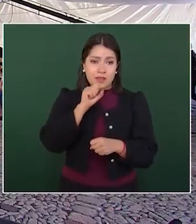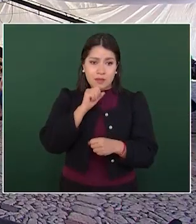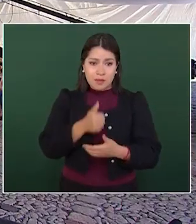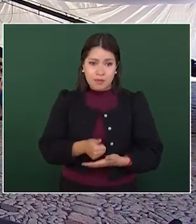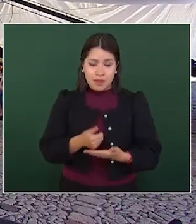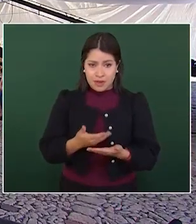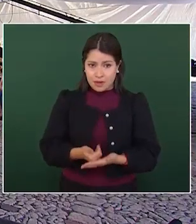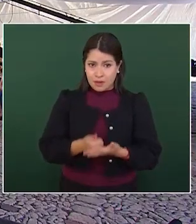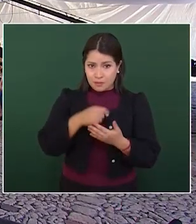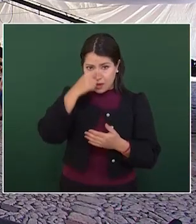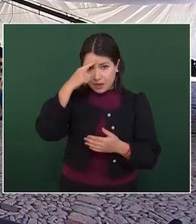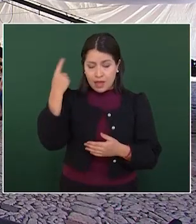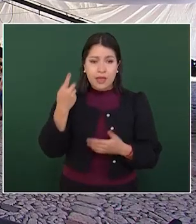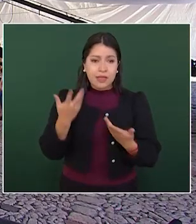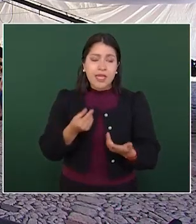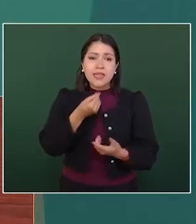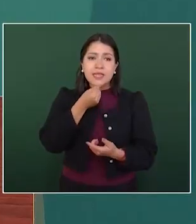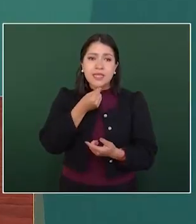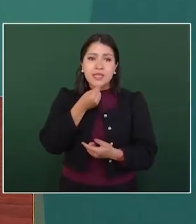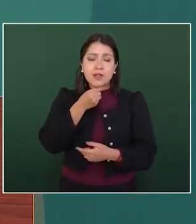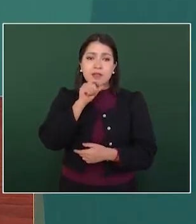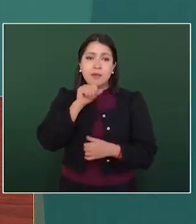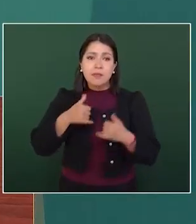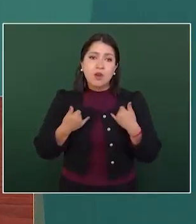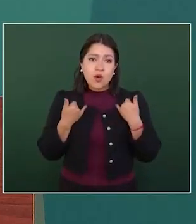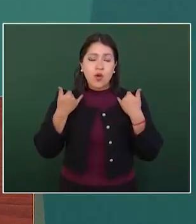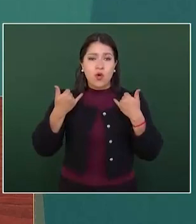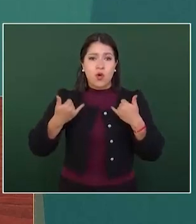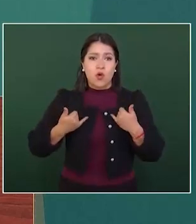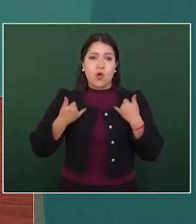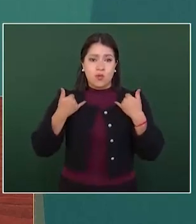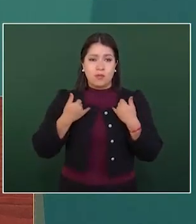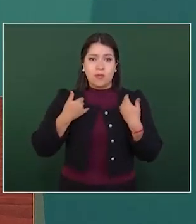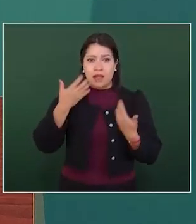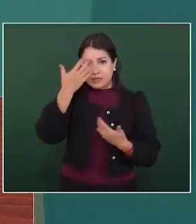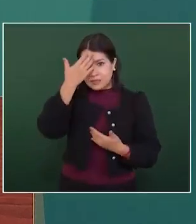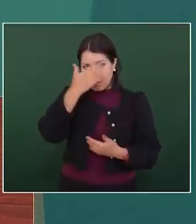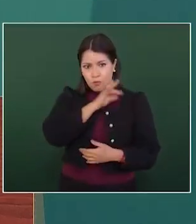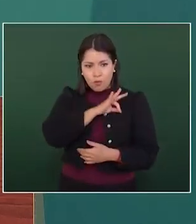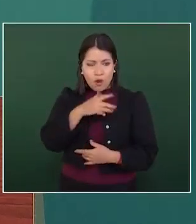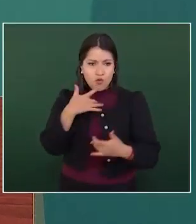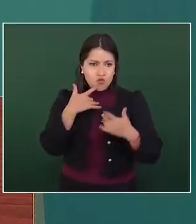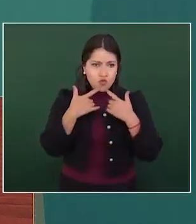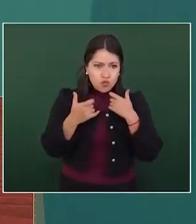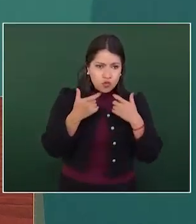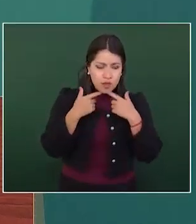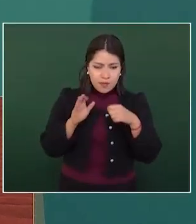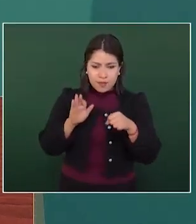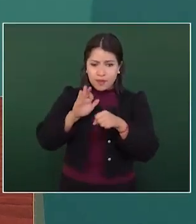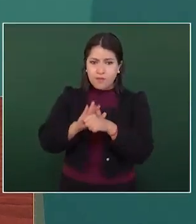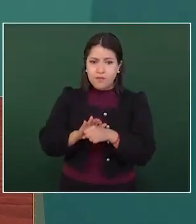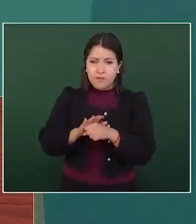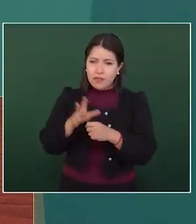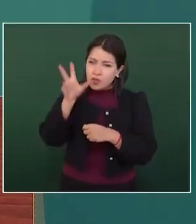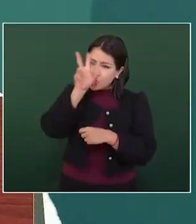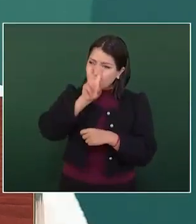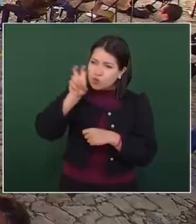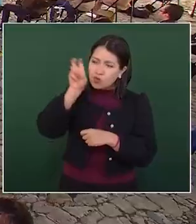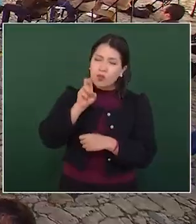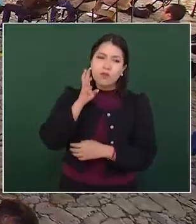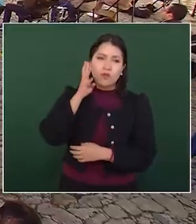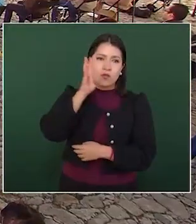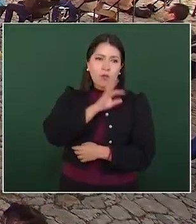las condiciones para que las niñas y los jóvenes puedan saber que pueden luchar por sus sueños y ser felices. Muchas